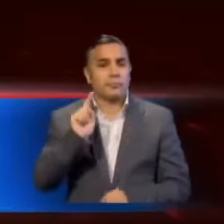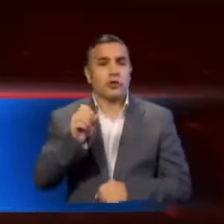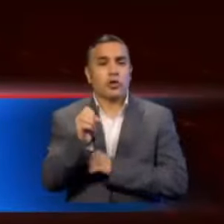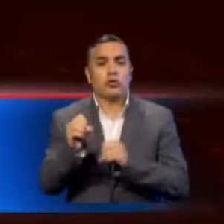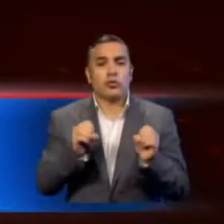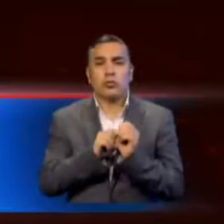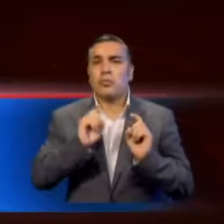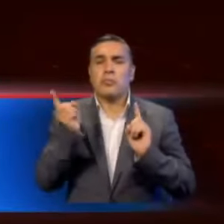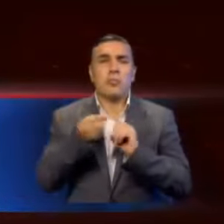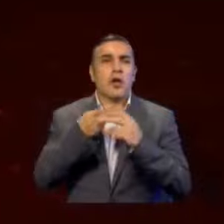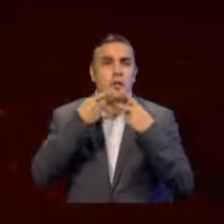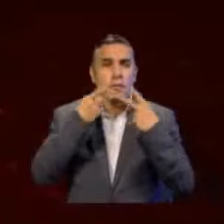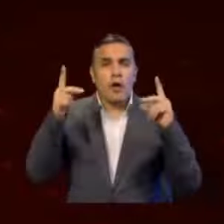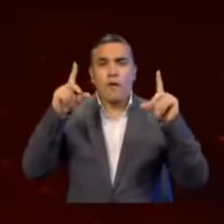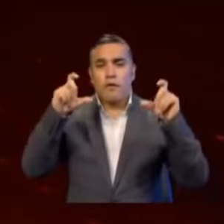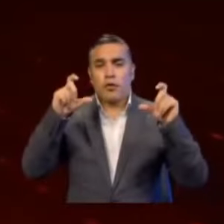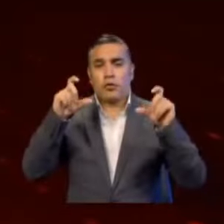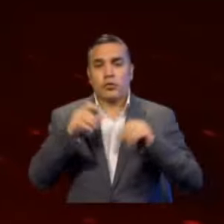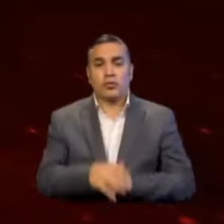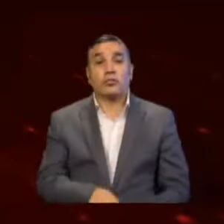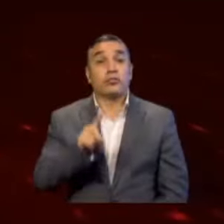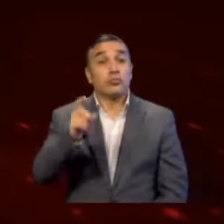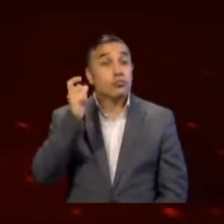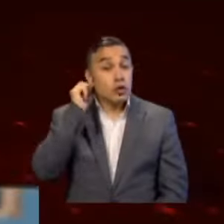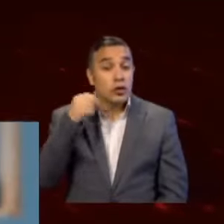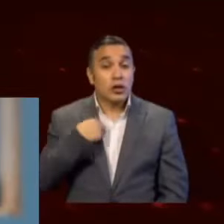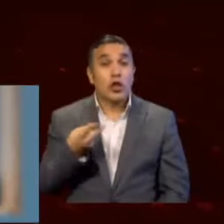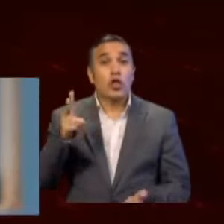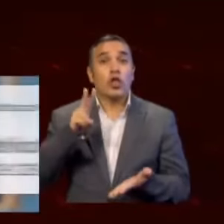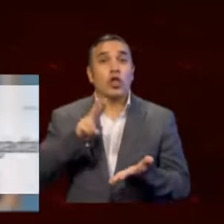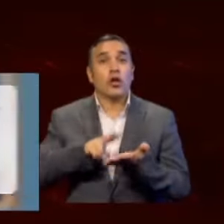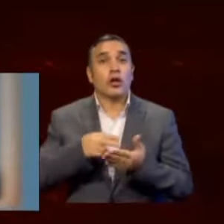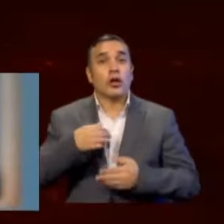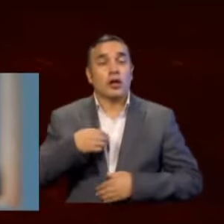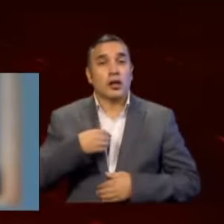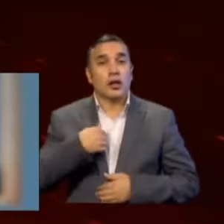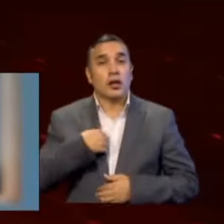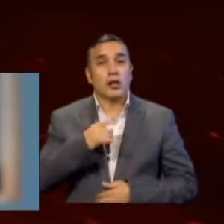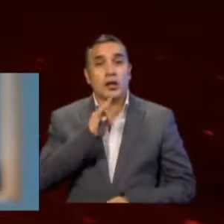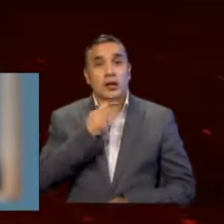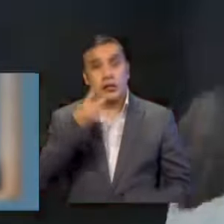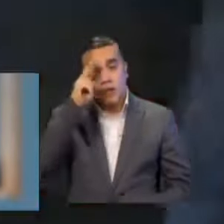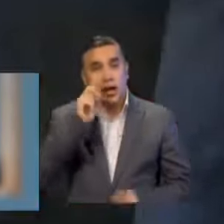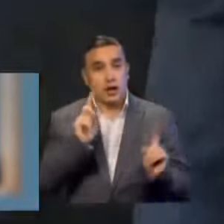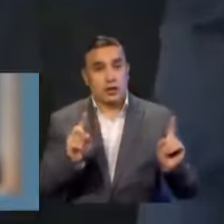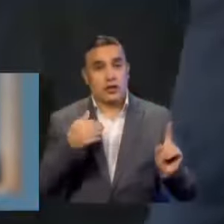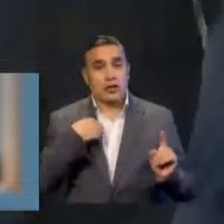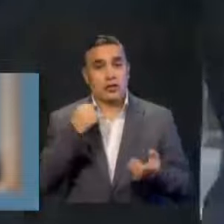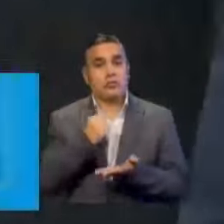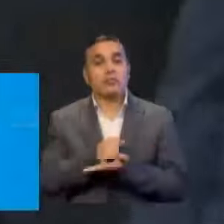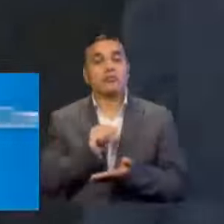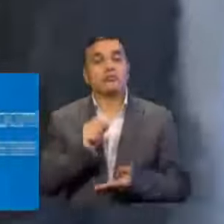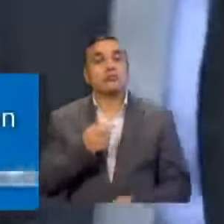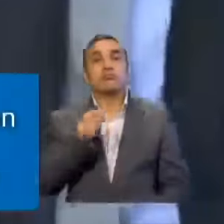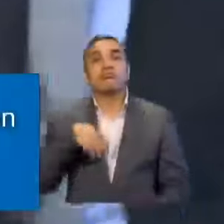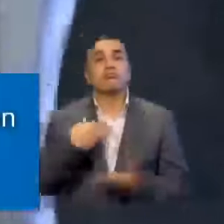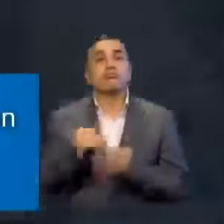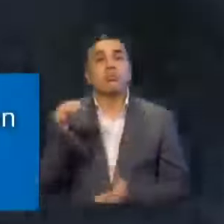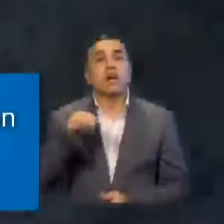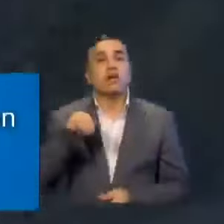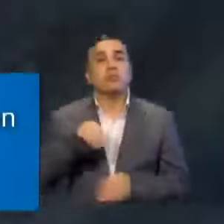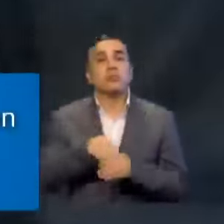difundió su primera foto bajo custodia. La mujer, que tiene doble nacionalidad estadounidense y mexicana, deberá comparecer este martes